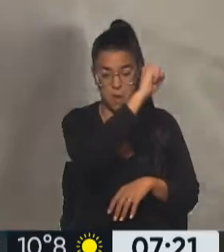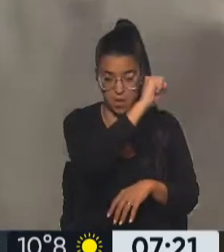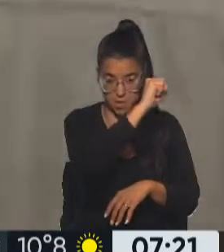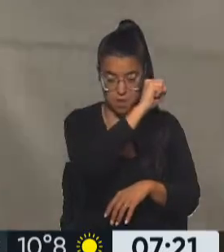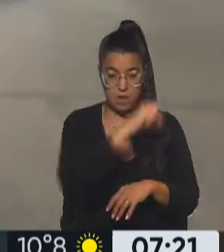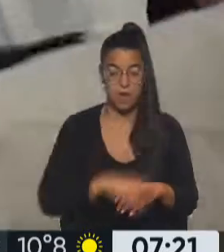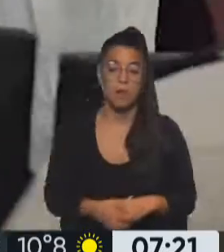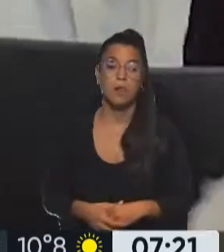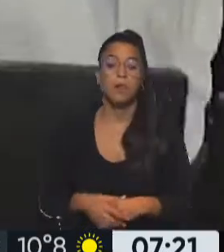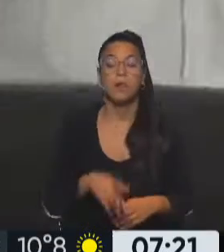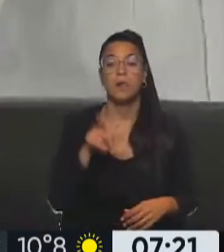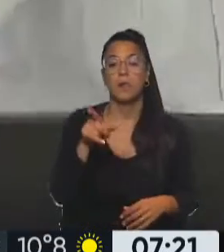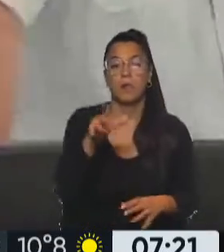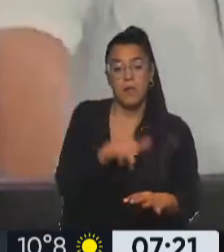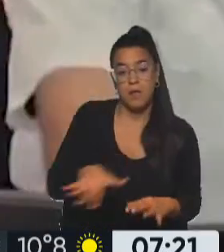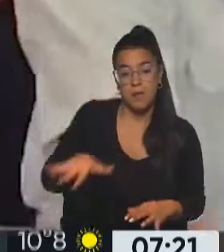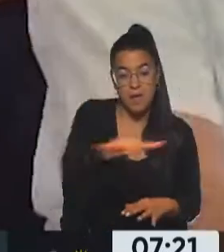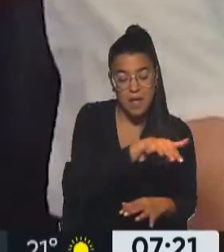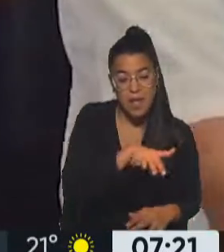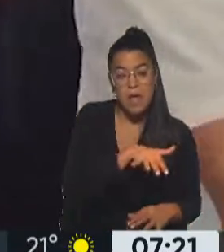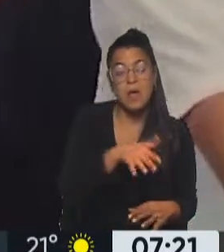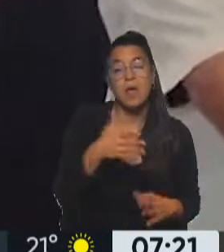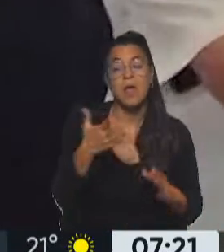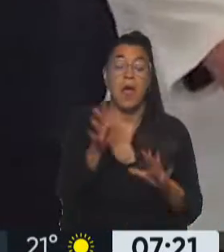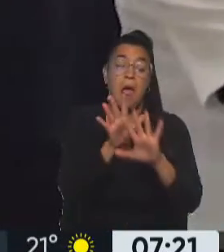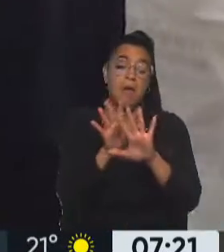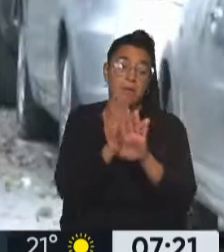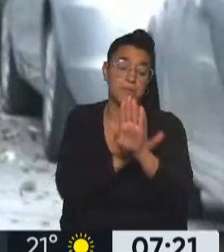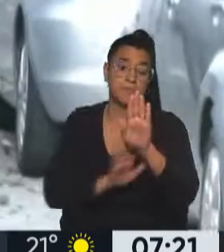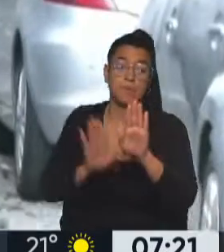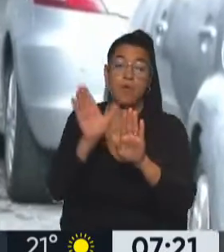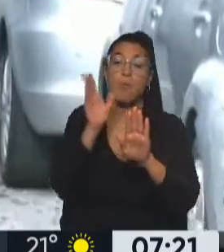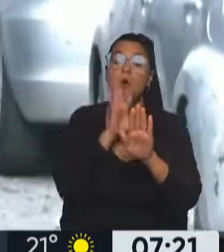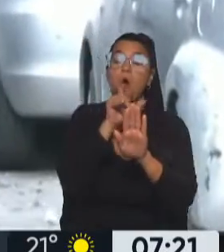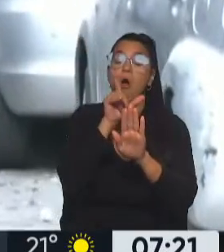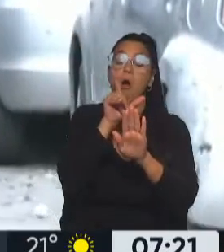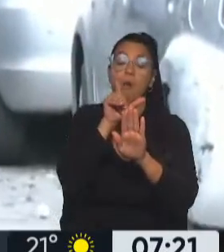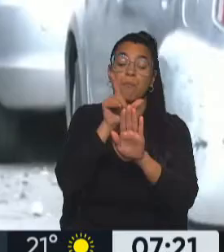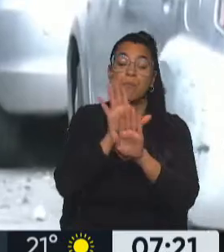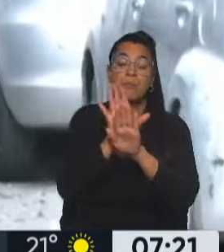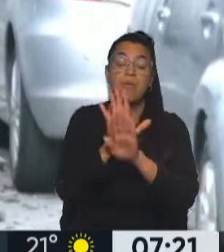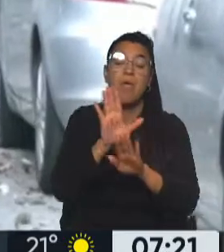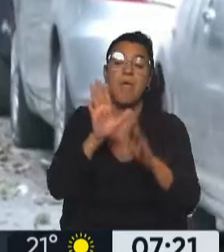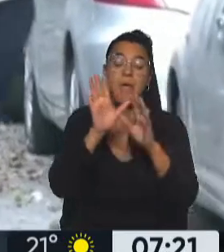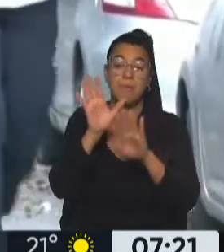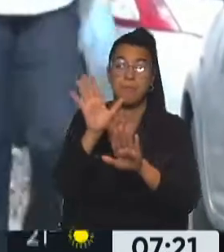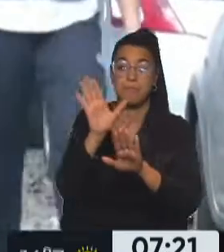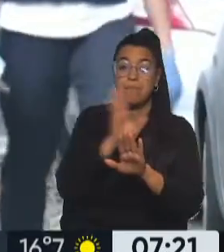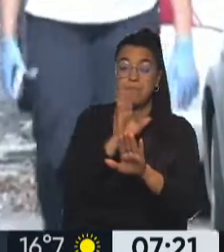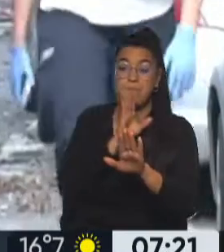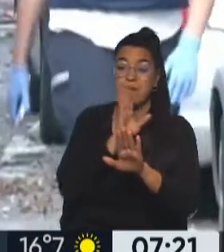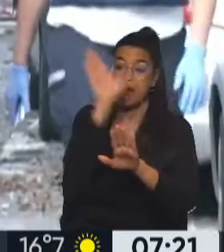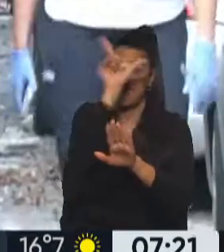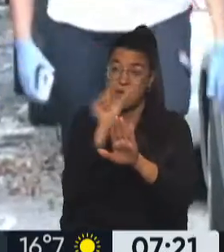cautivas en Gaza, en los alrededores de Gaza, digamos. Estamos hablando de ancianos,